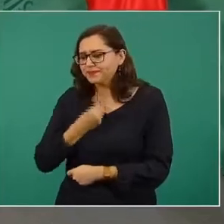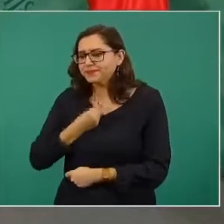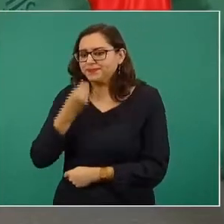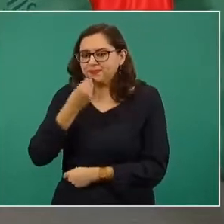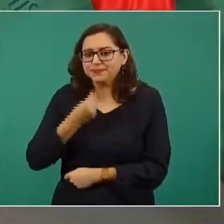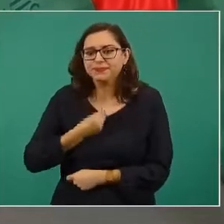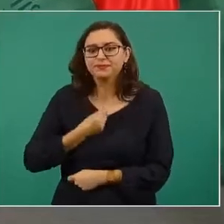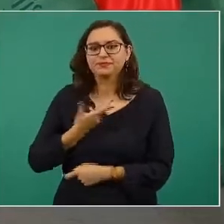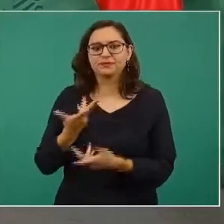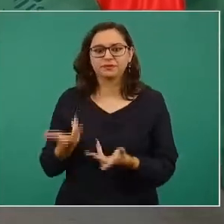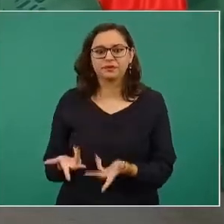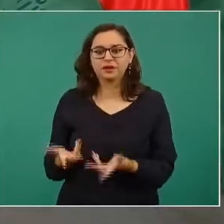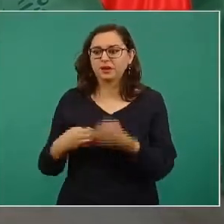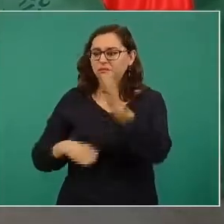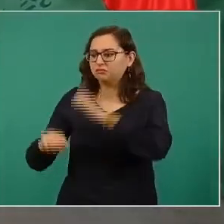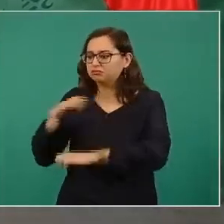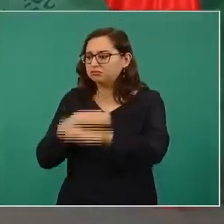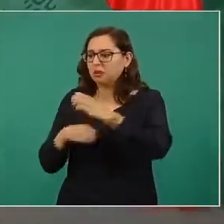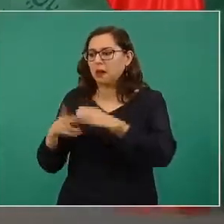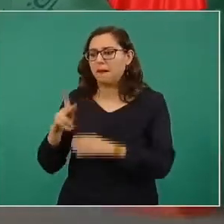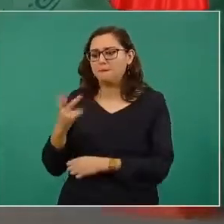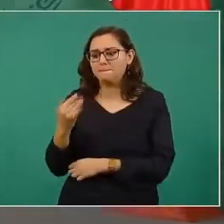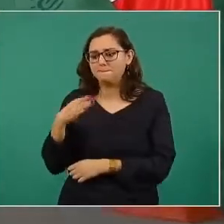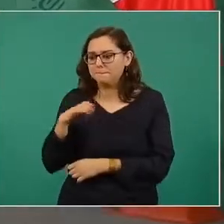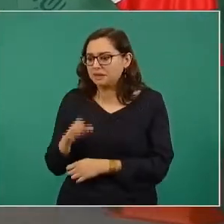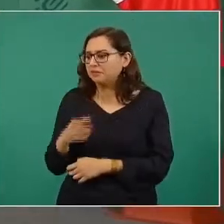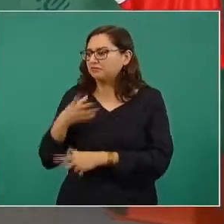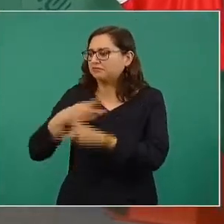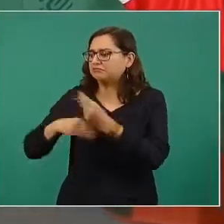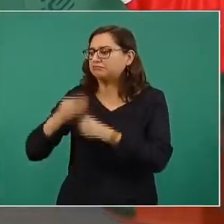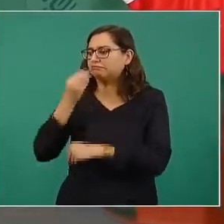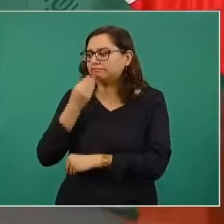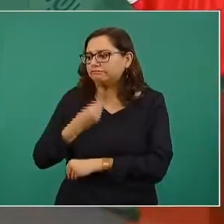en una pequeña empresa,